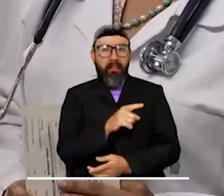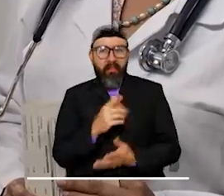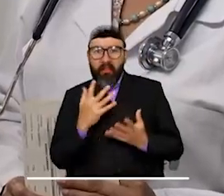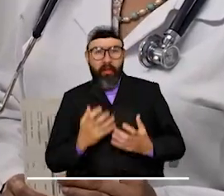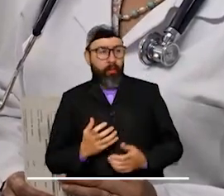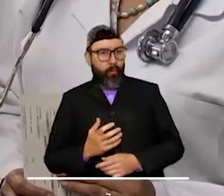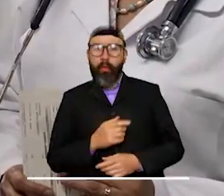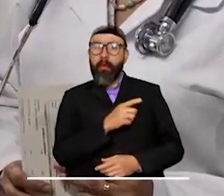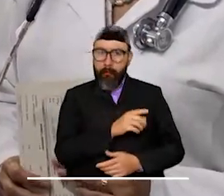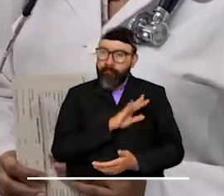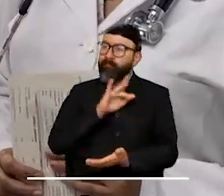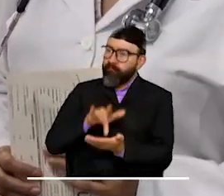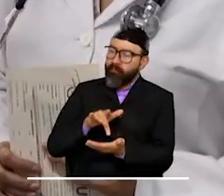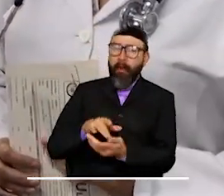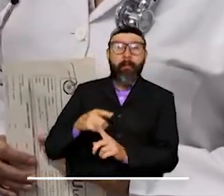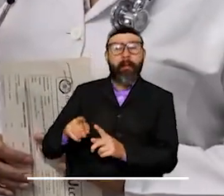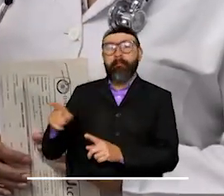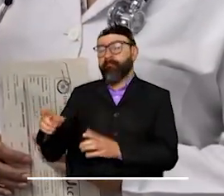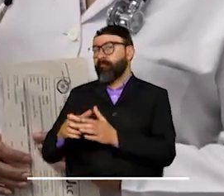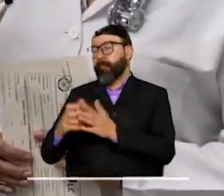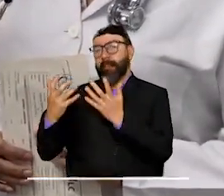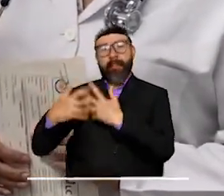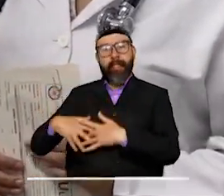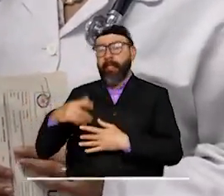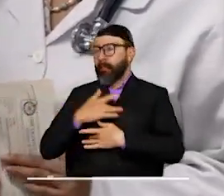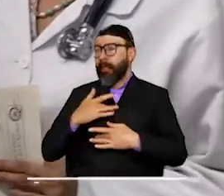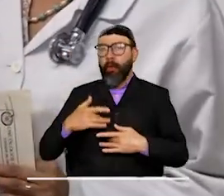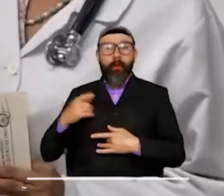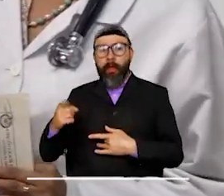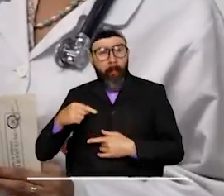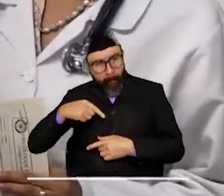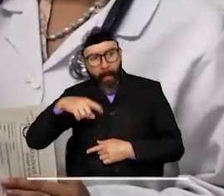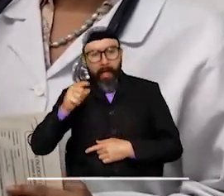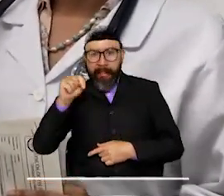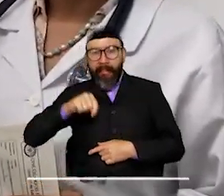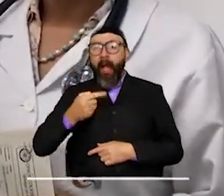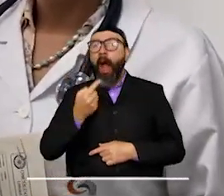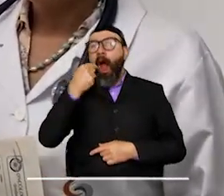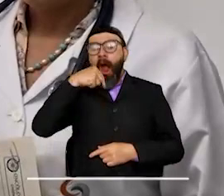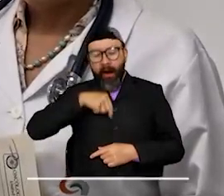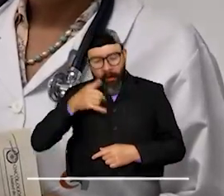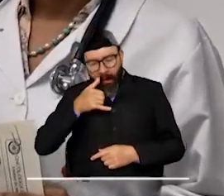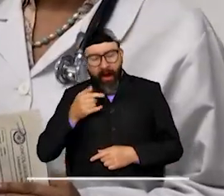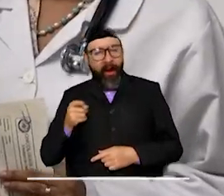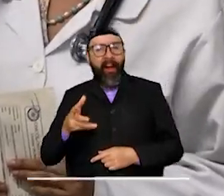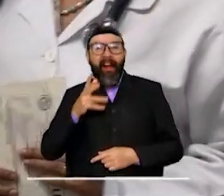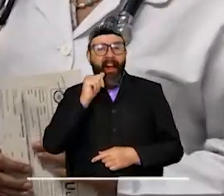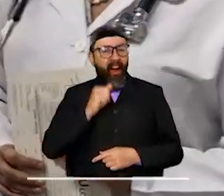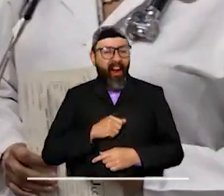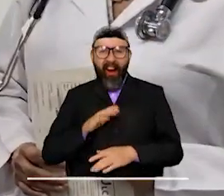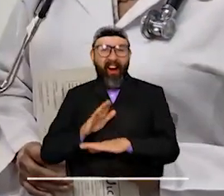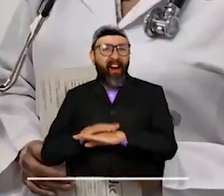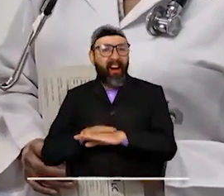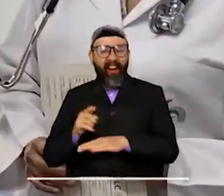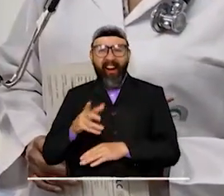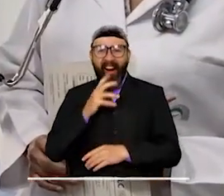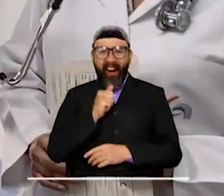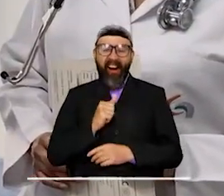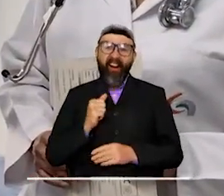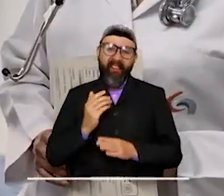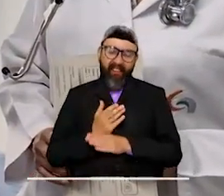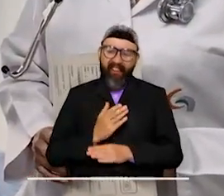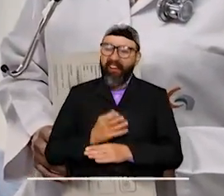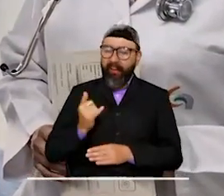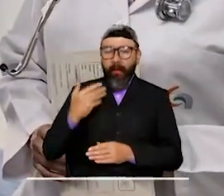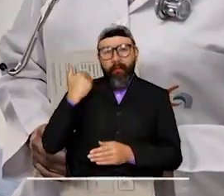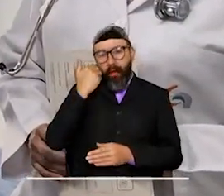Descuido tal vez de nuestro sistema que no permitía hacer oportunamente una endoscopia.